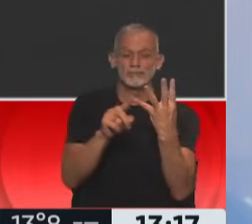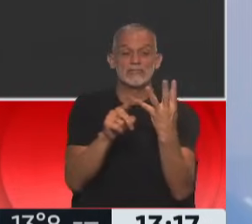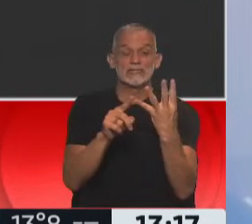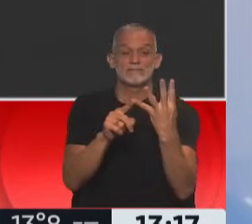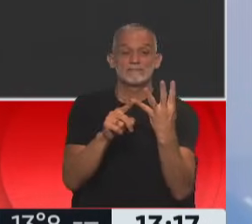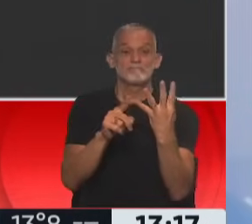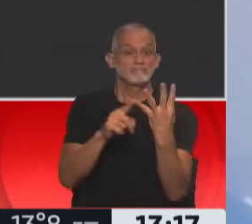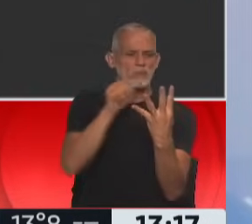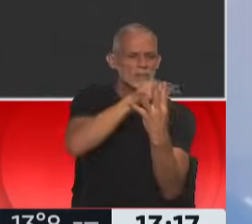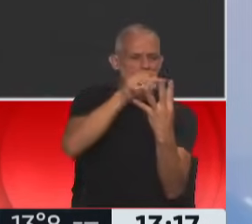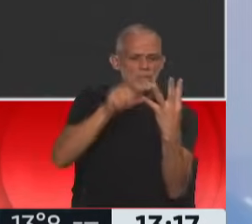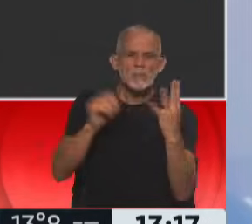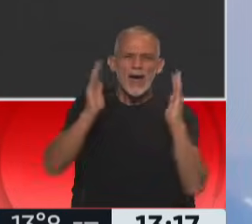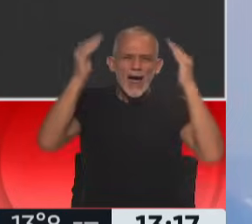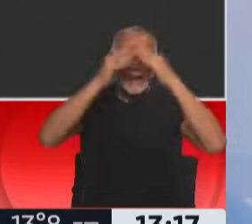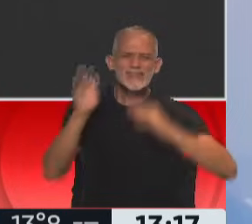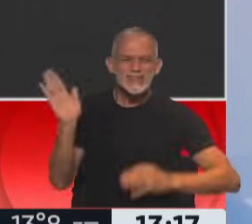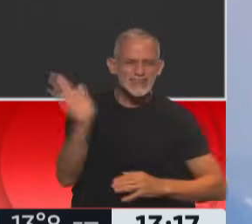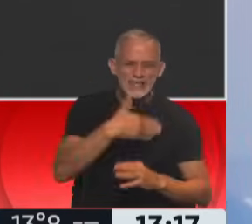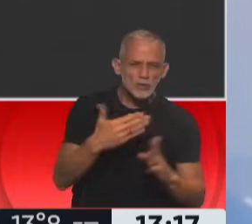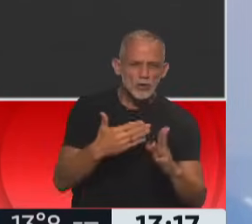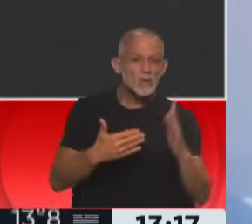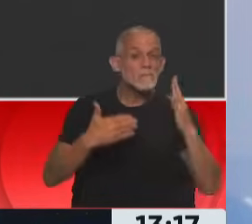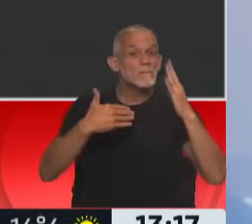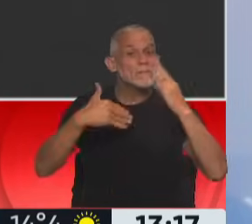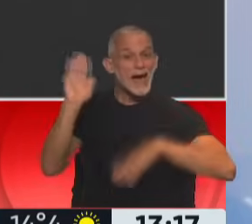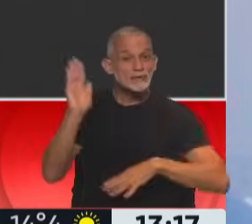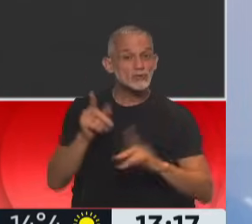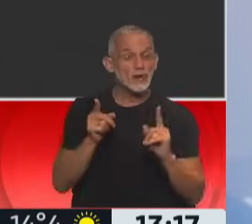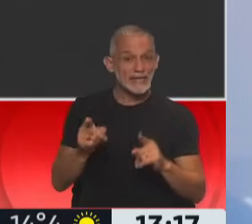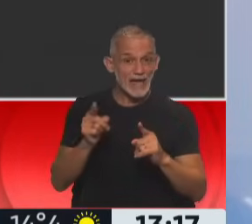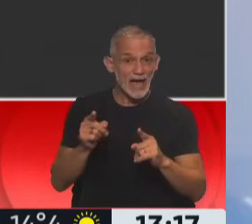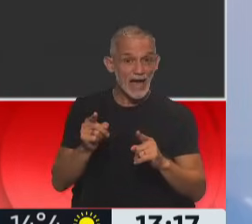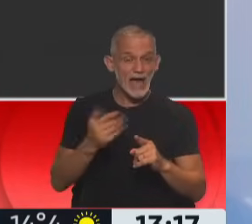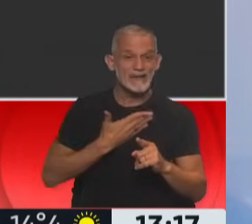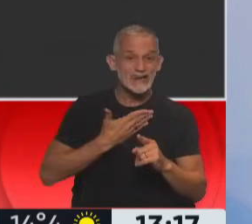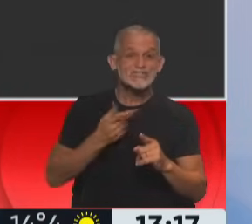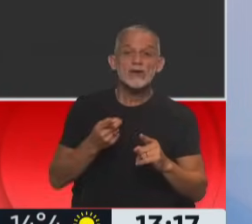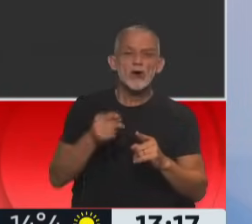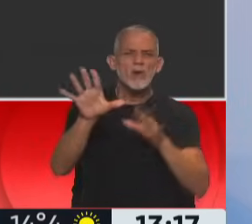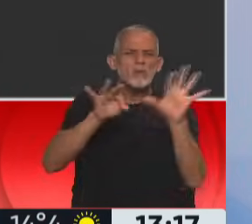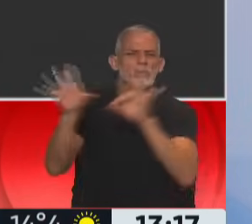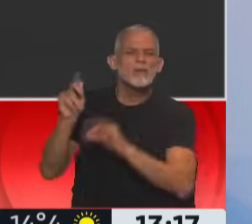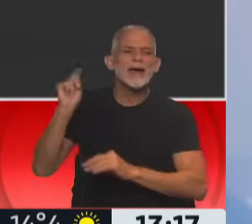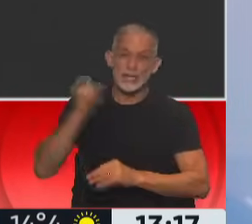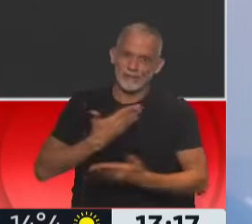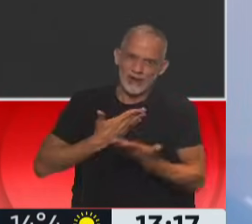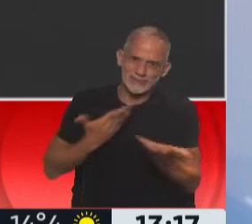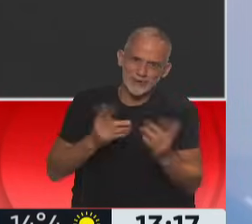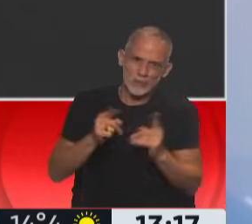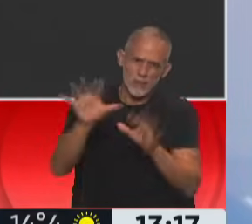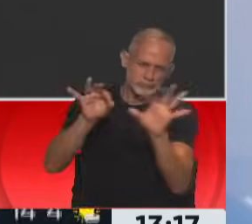que de todos los cardenales, la gran mayoría han sido nombrados por